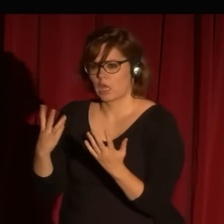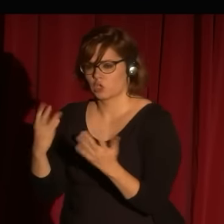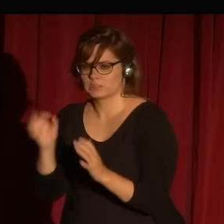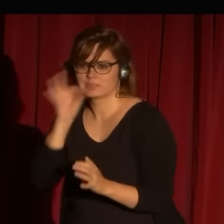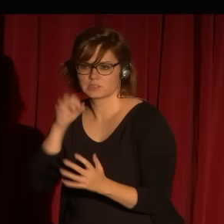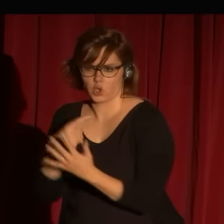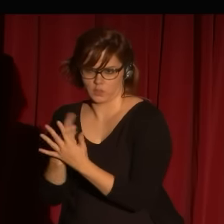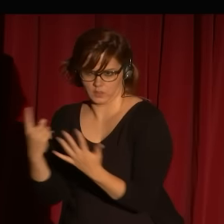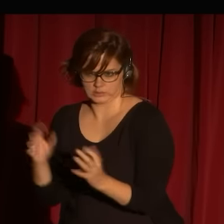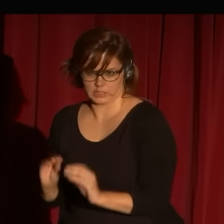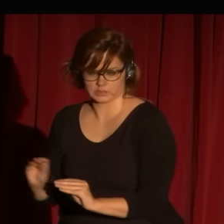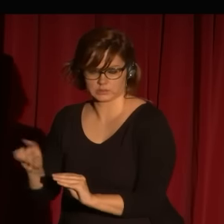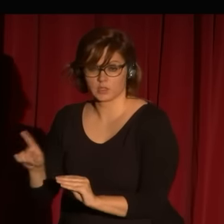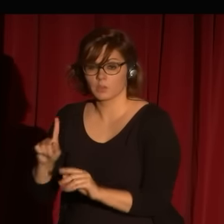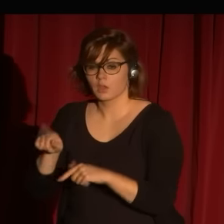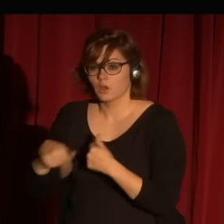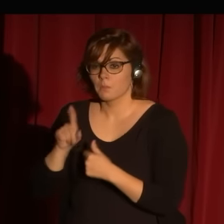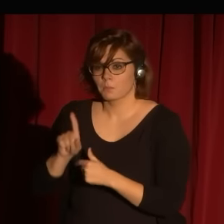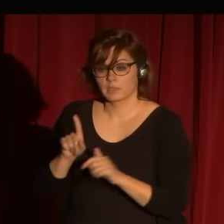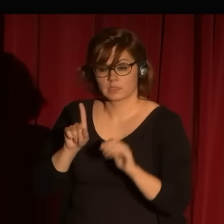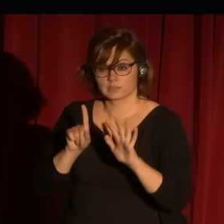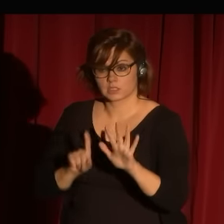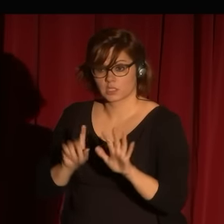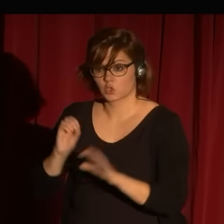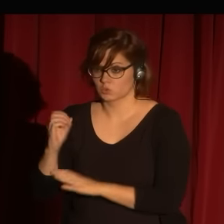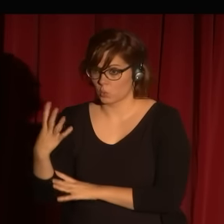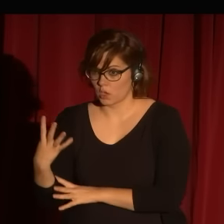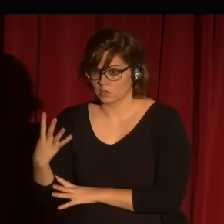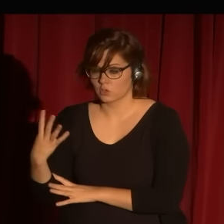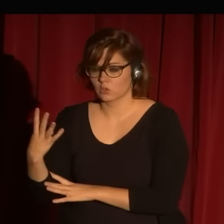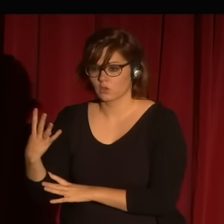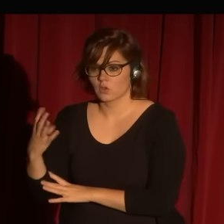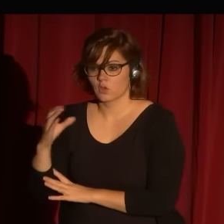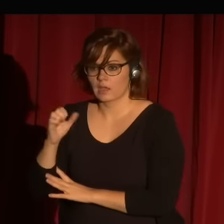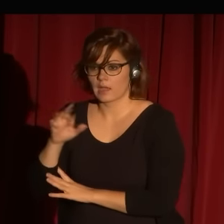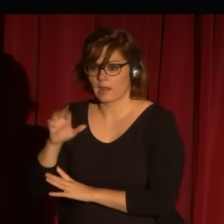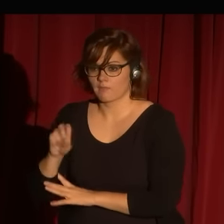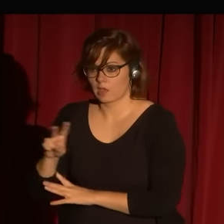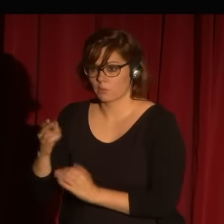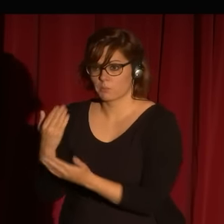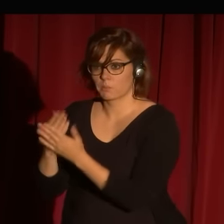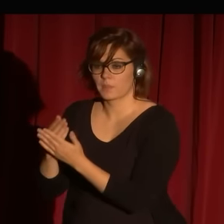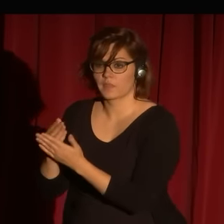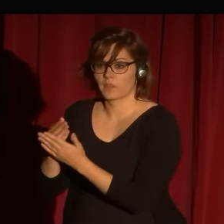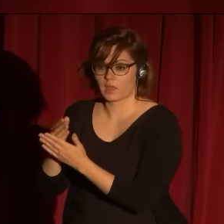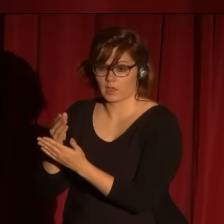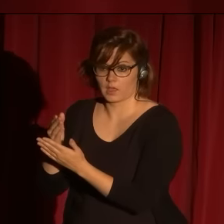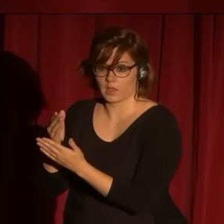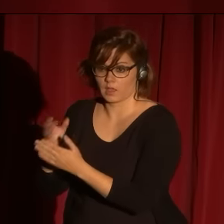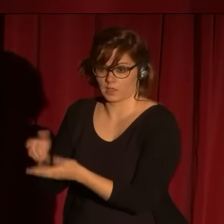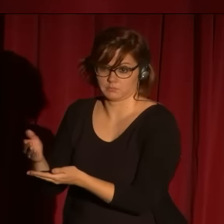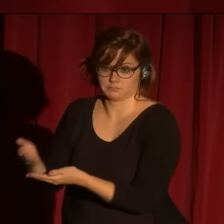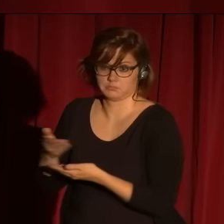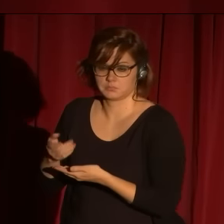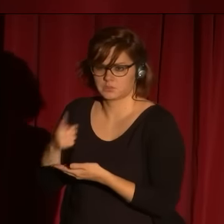XV pero sin embargo en 1604 Caraballo pide en un restaurante en Roma unas alcachofas se las sirven de manera que no le agrada y